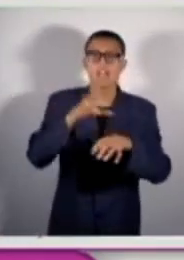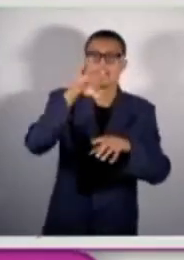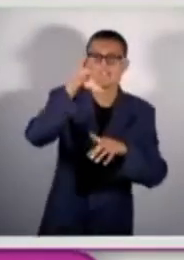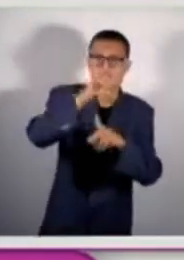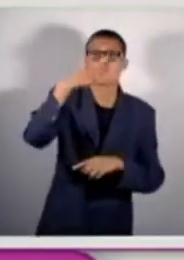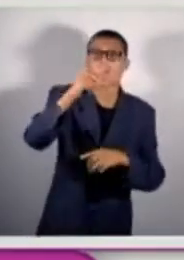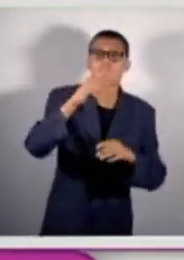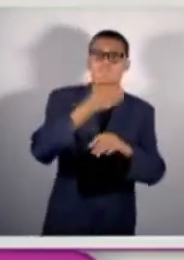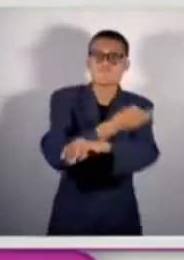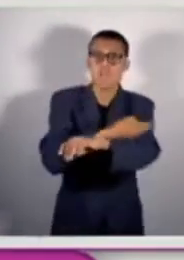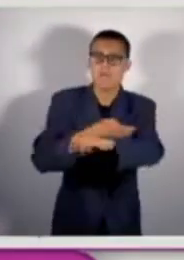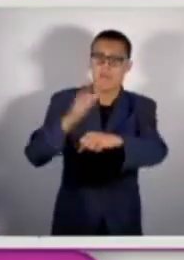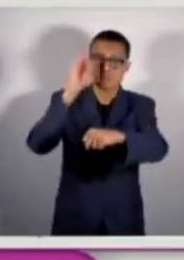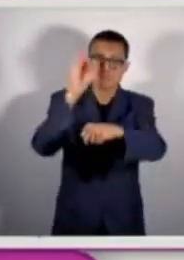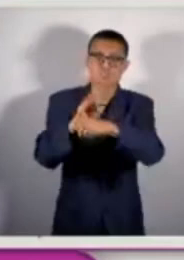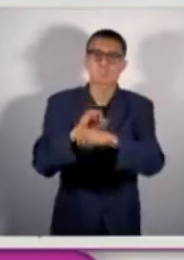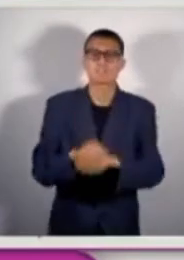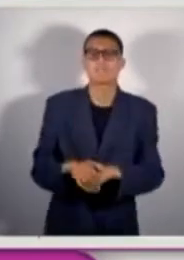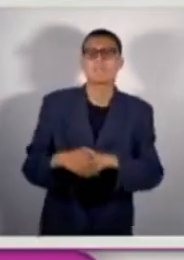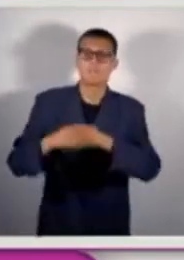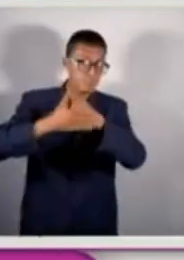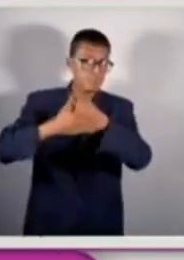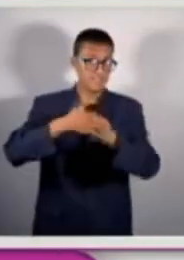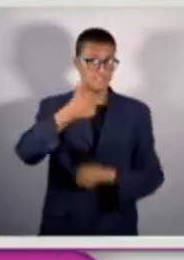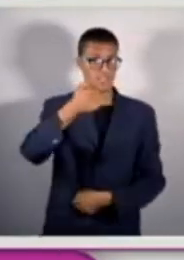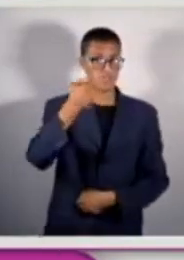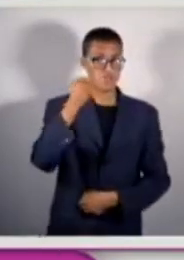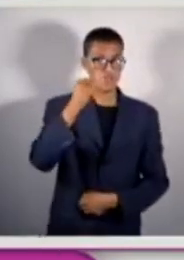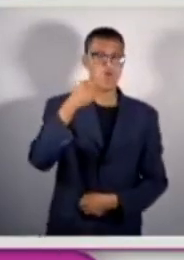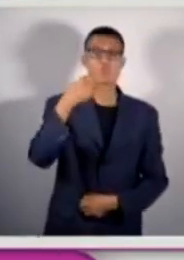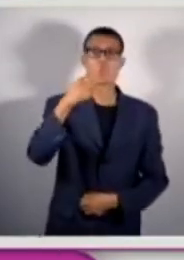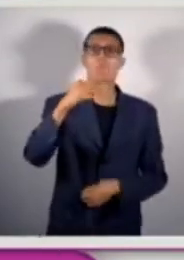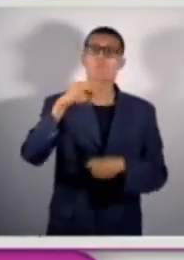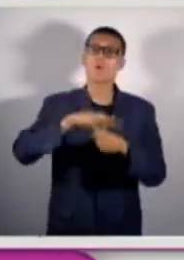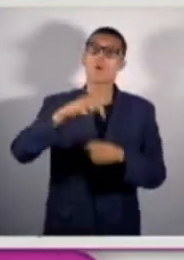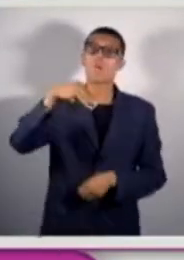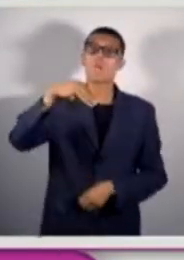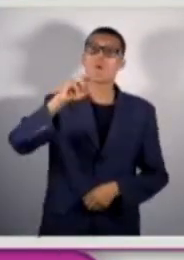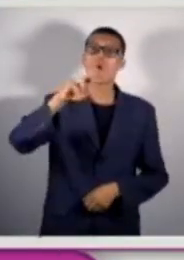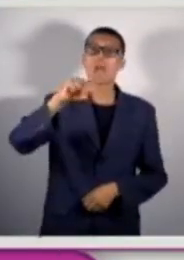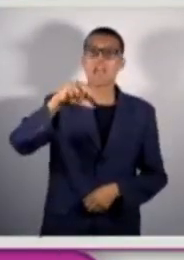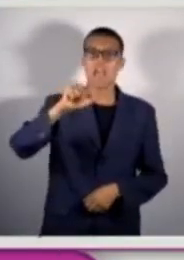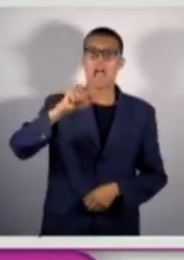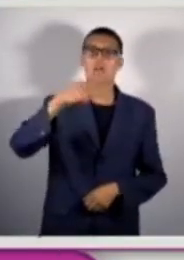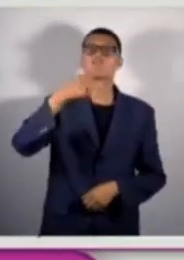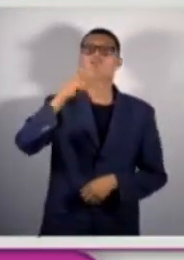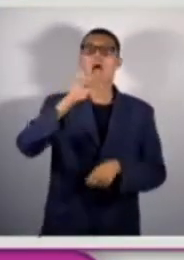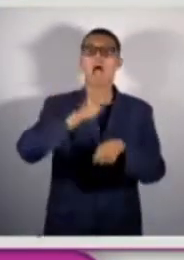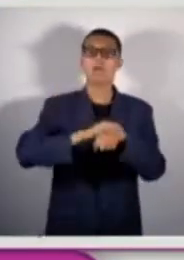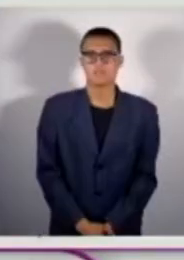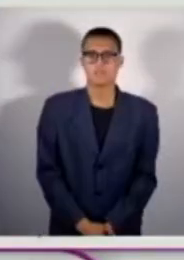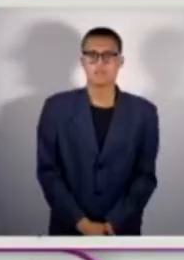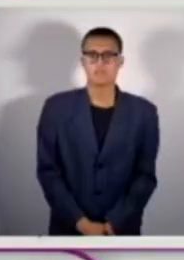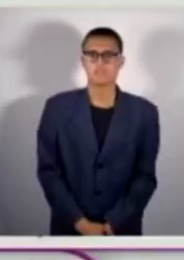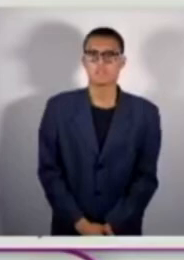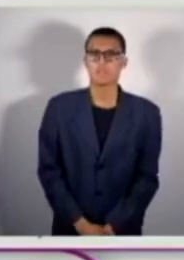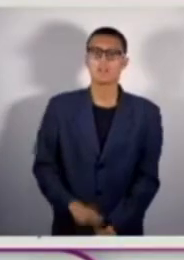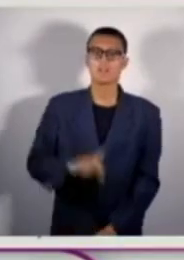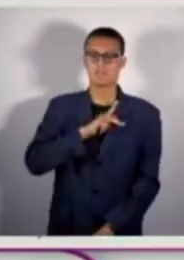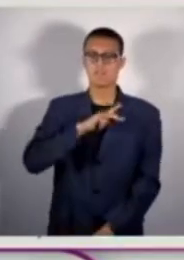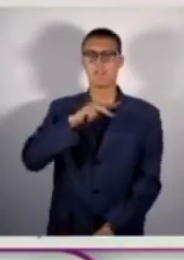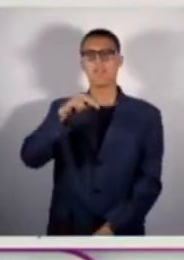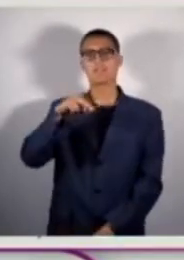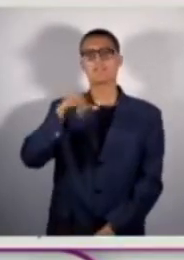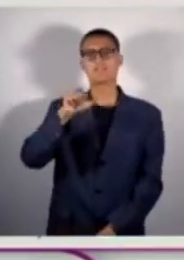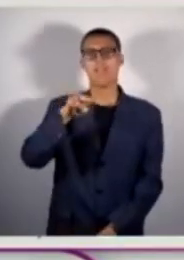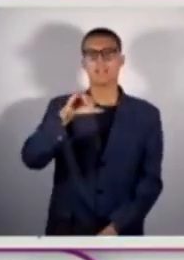tu familia. El próximo 6 de junio, vota por Morena, vota por tu amigo y servidor Ricardo Sheffield. Soy Nancy Fonseca